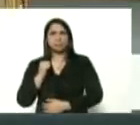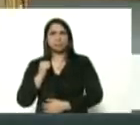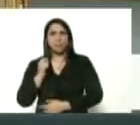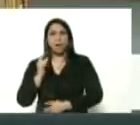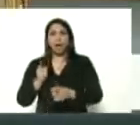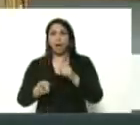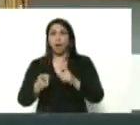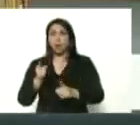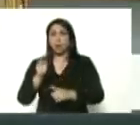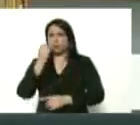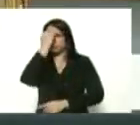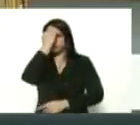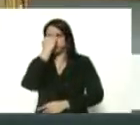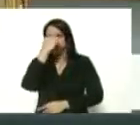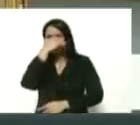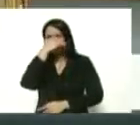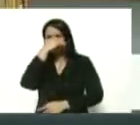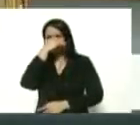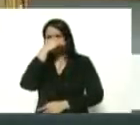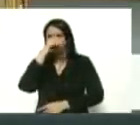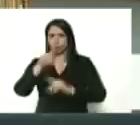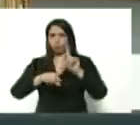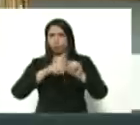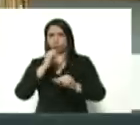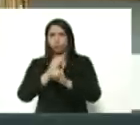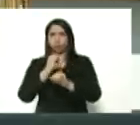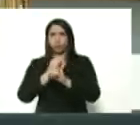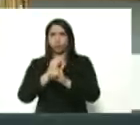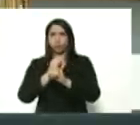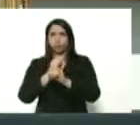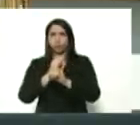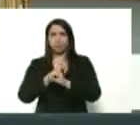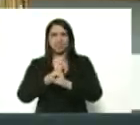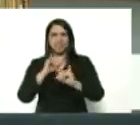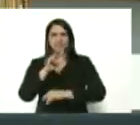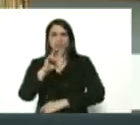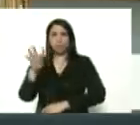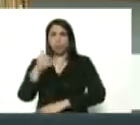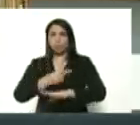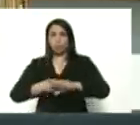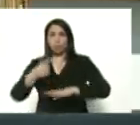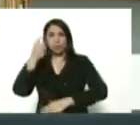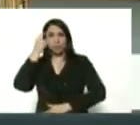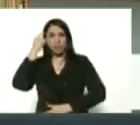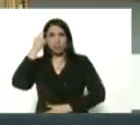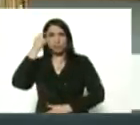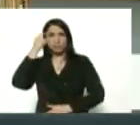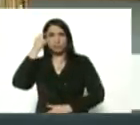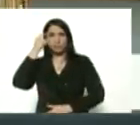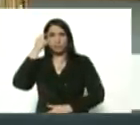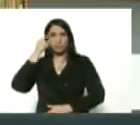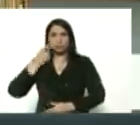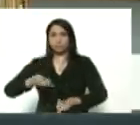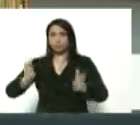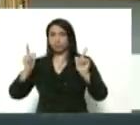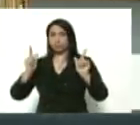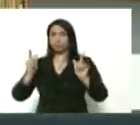Algunos mercenarios de las redes sociales que están 24 horas del día activado,